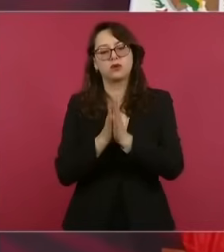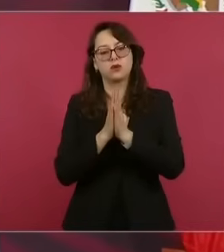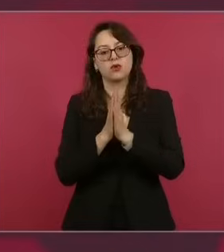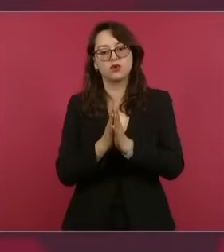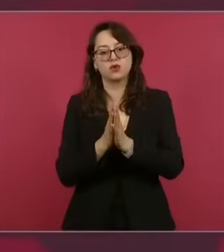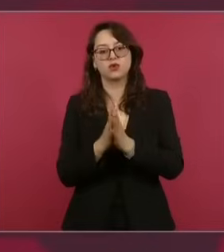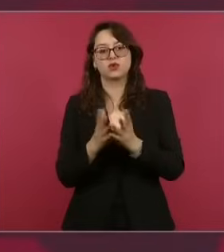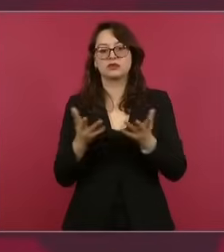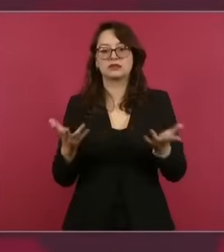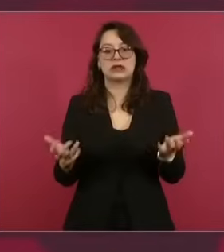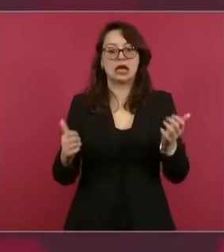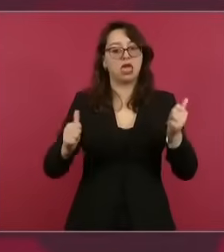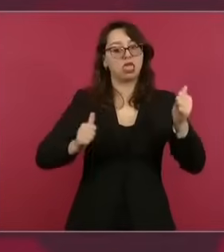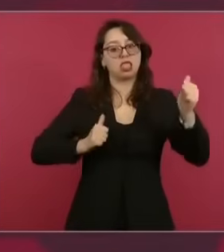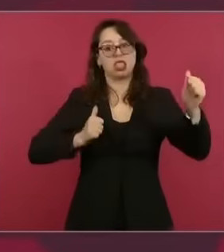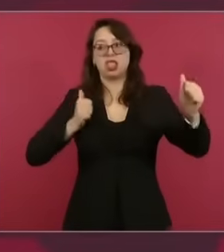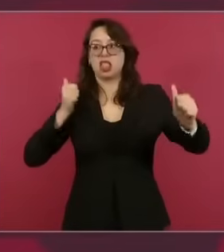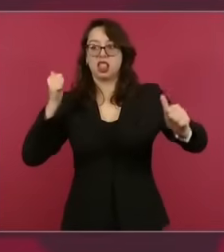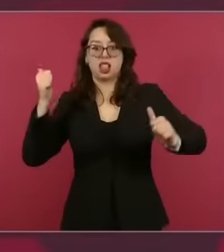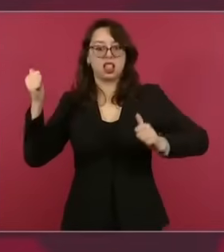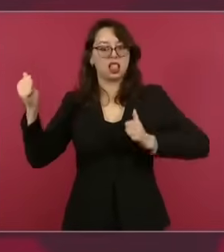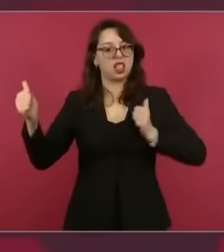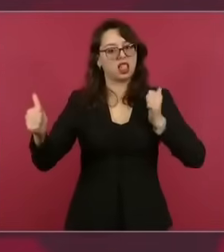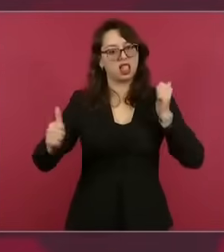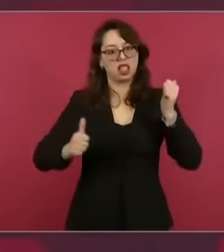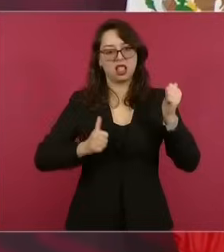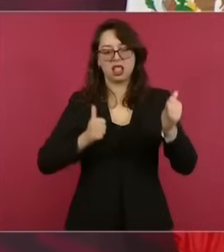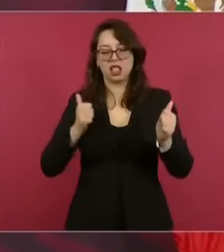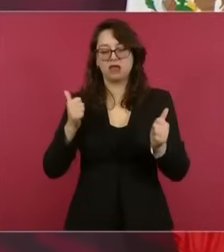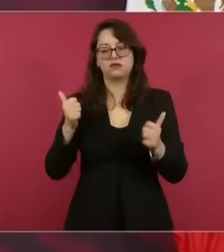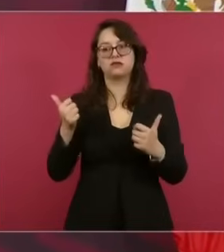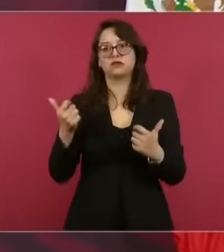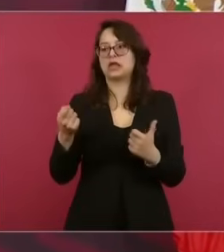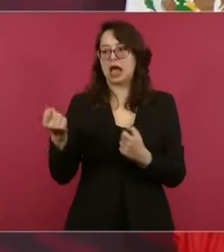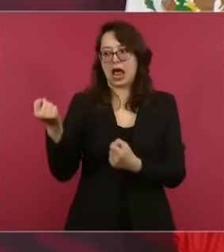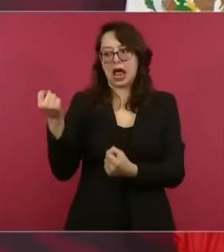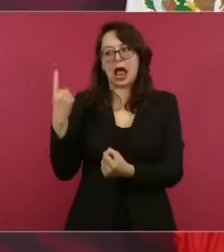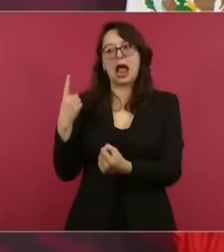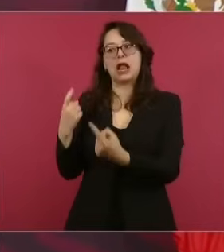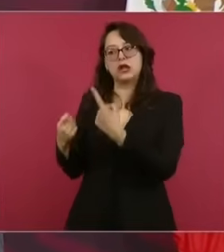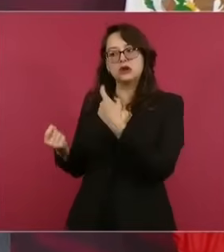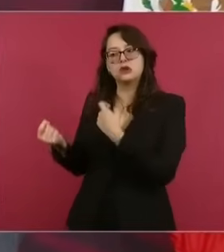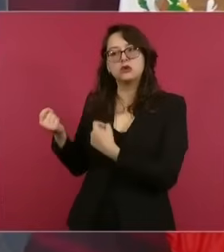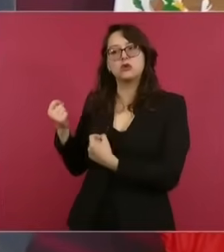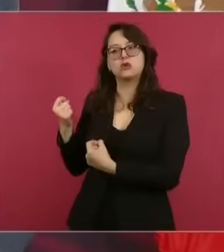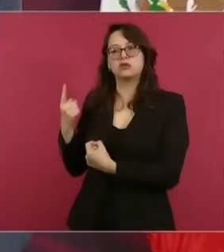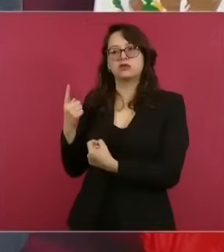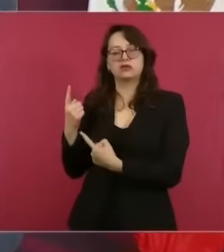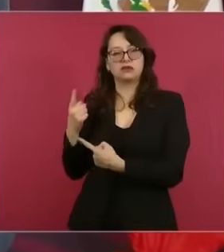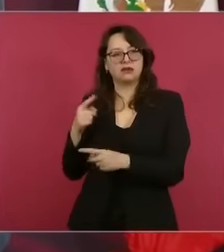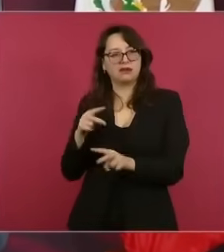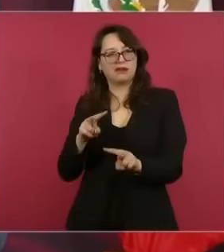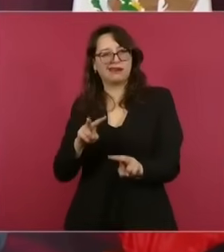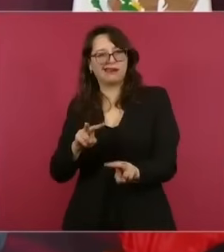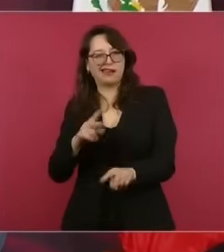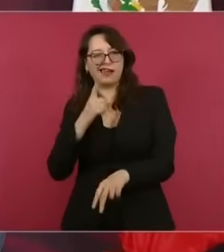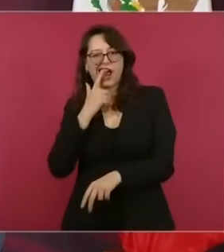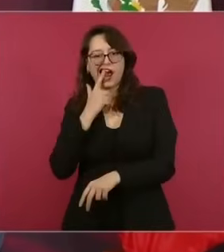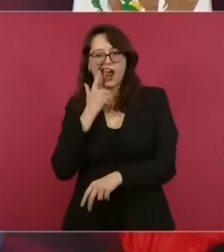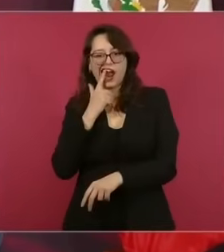no se quieran aprovechar los que siempre sacan o